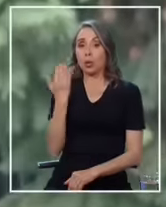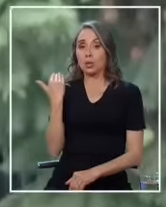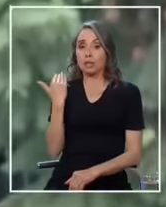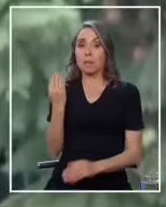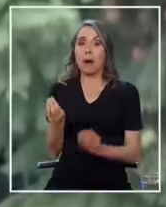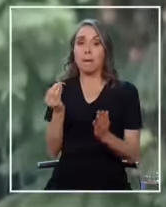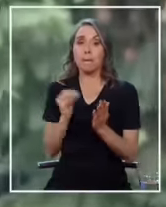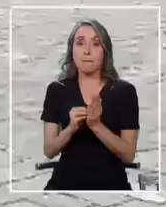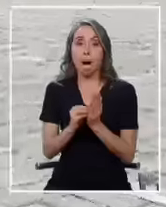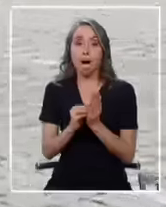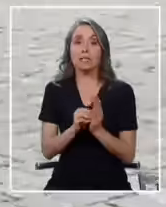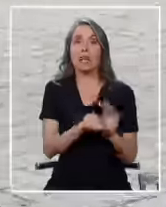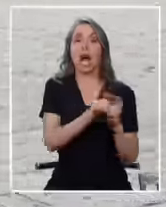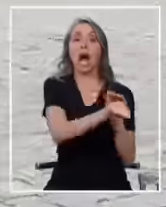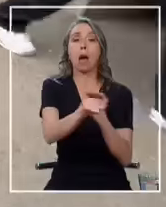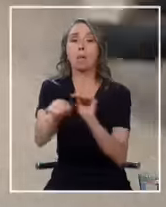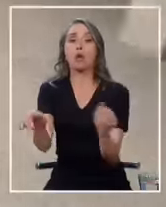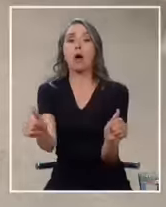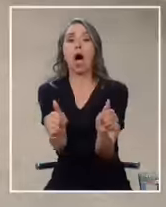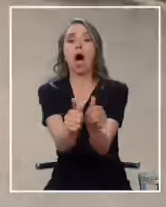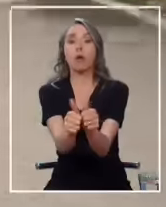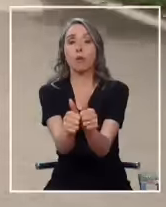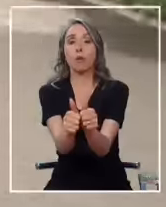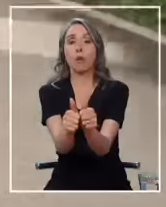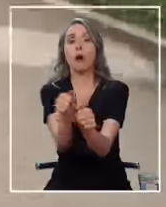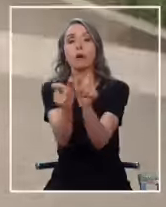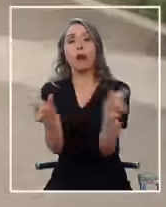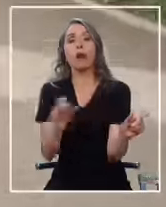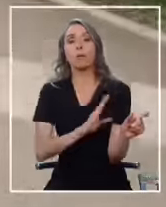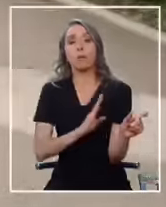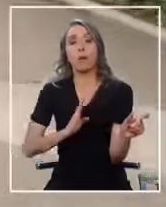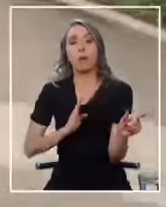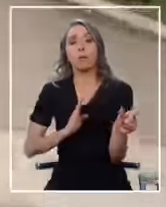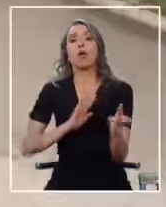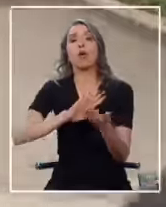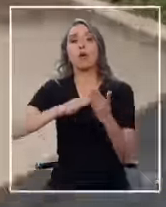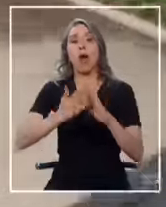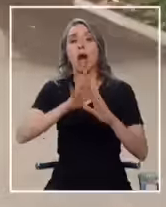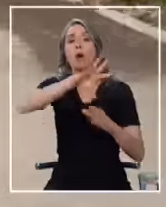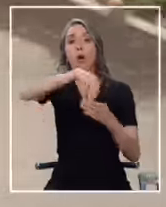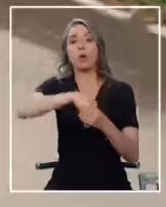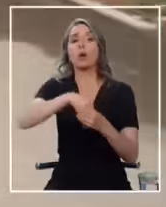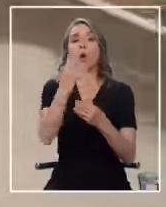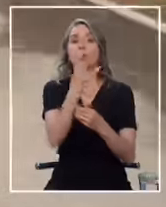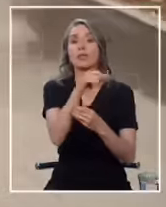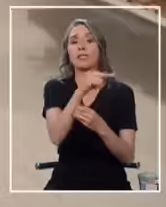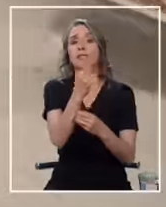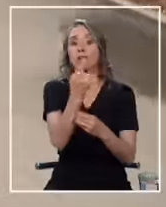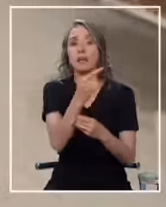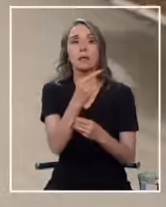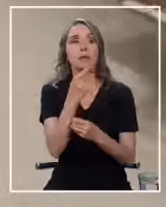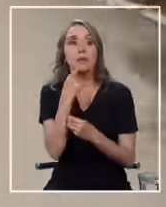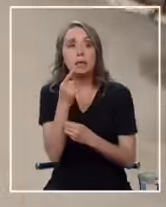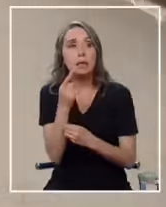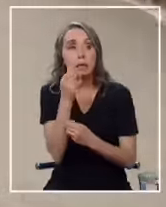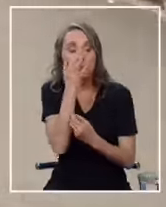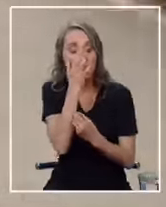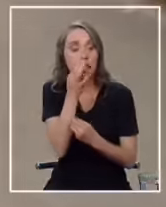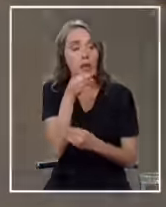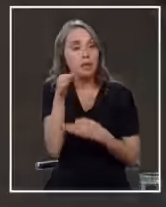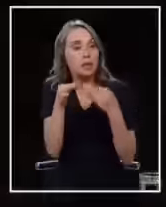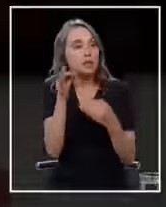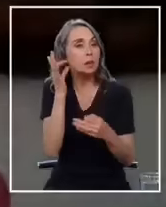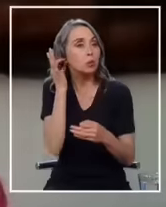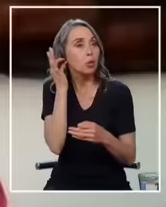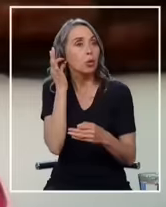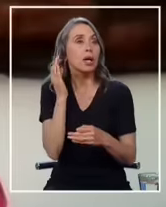han reforzado los canales de apoyo y acompañamiento para los miembros de la comunidad universitaria. Esta etapa, el interno, significa